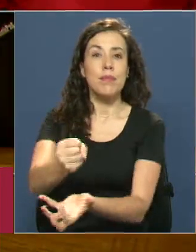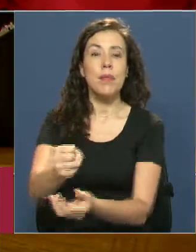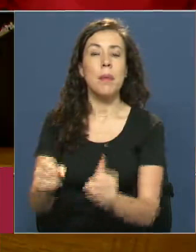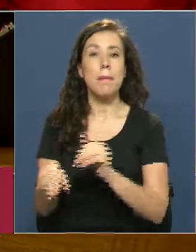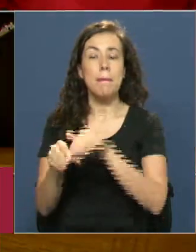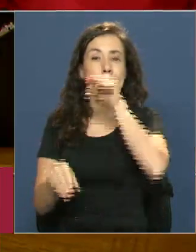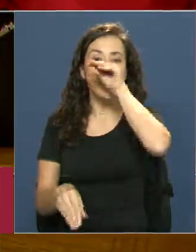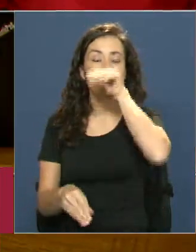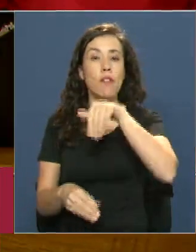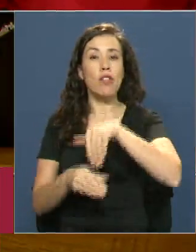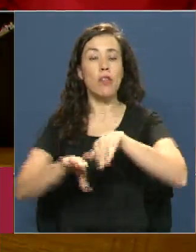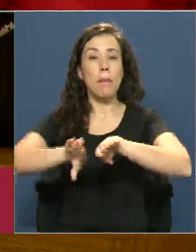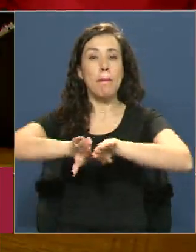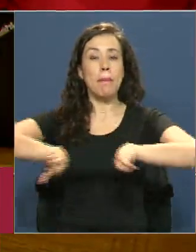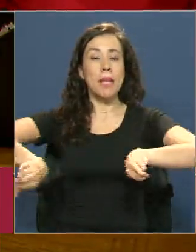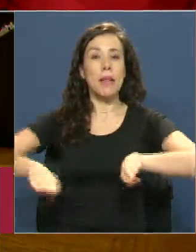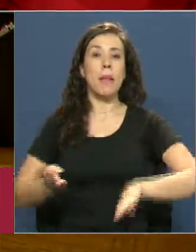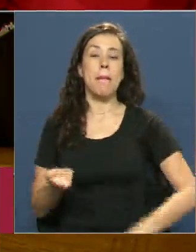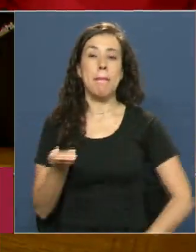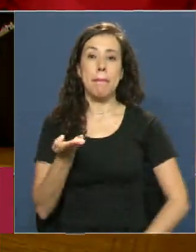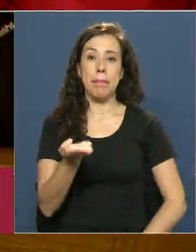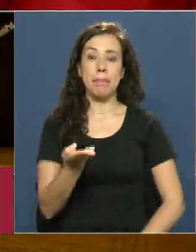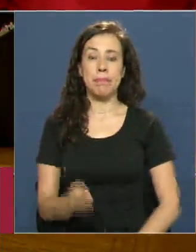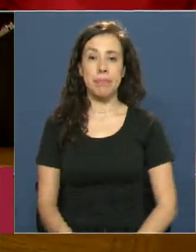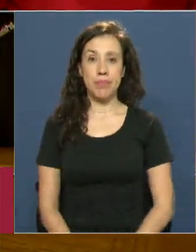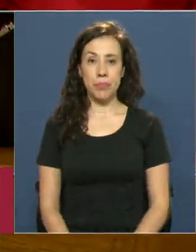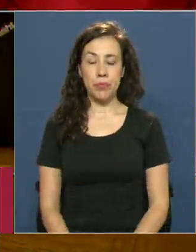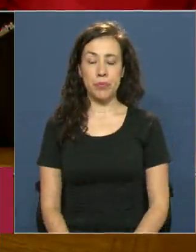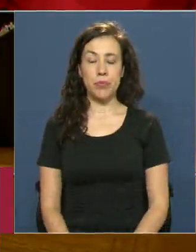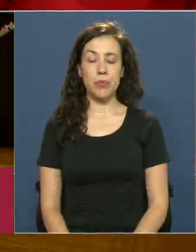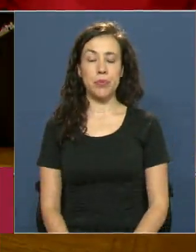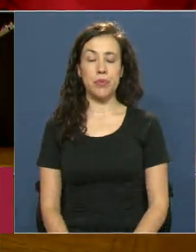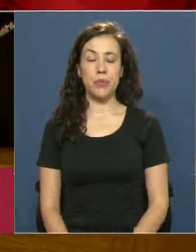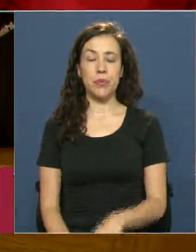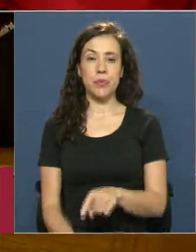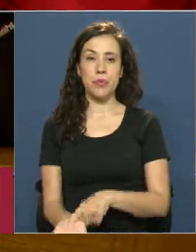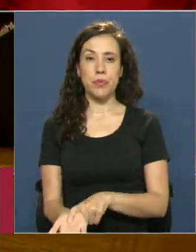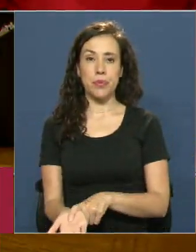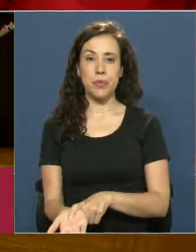cuya votación separada ha sido solicitada. En votación.